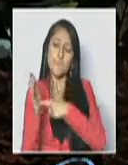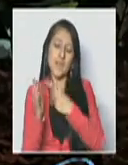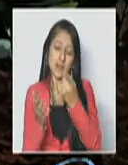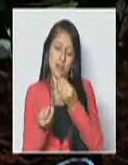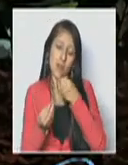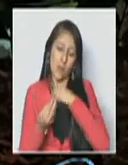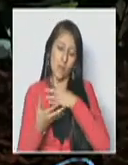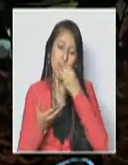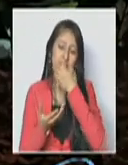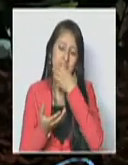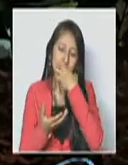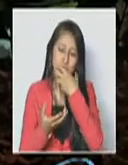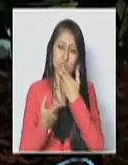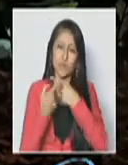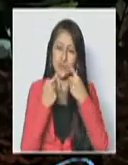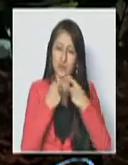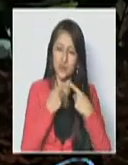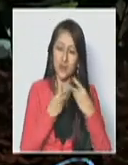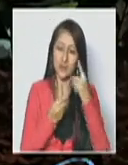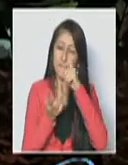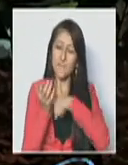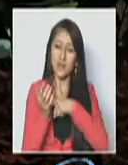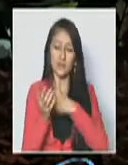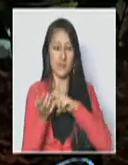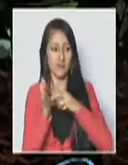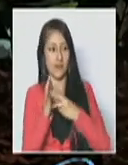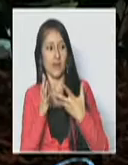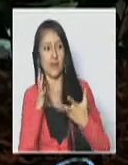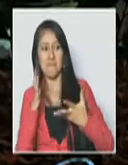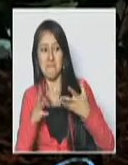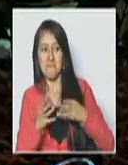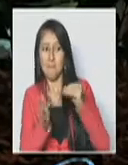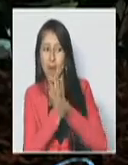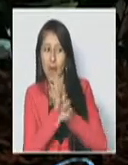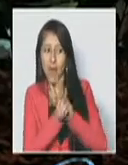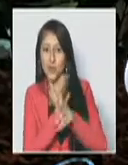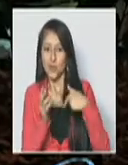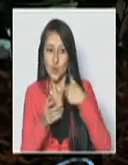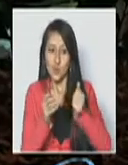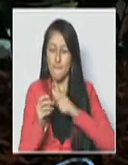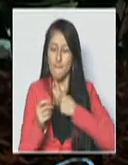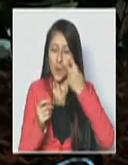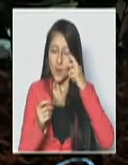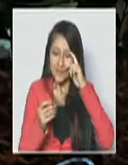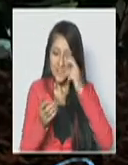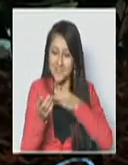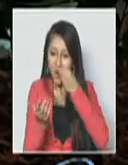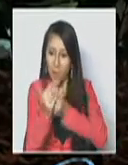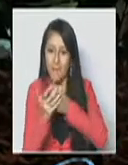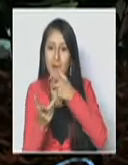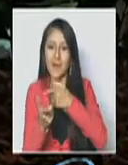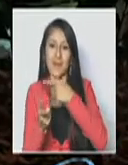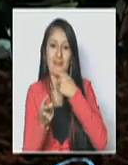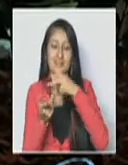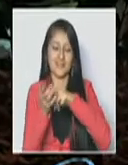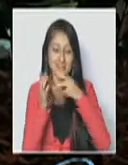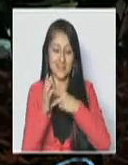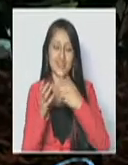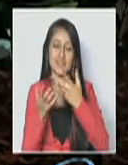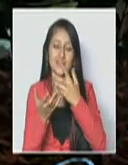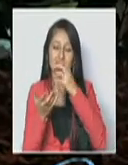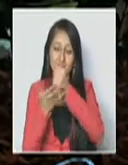y en los andenes hay paquetes de frutas a mil pesos es porque está en cosecha está en equilibrio en el